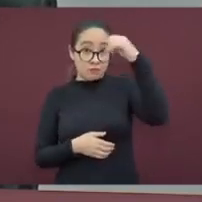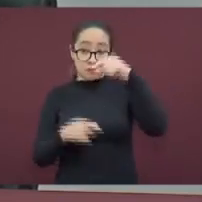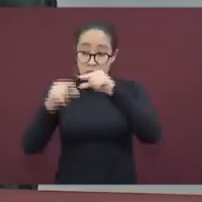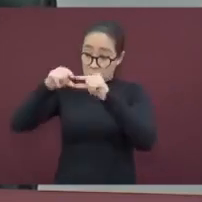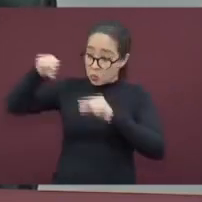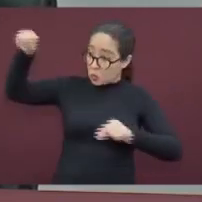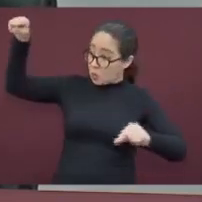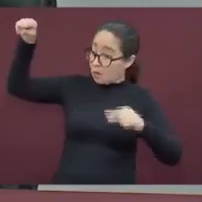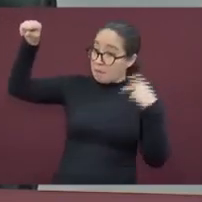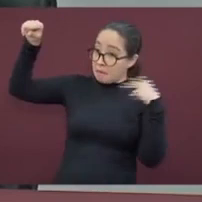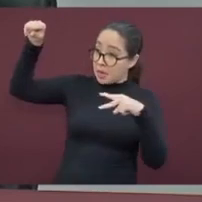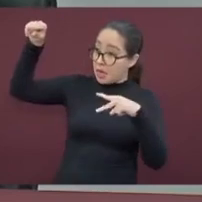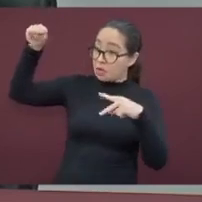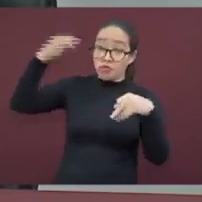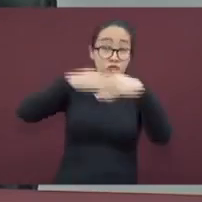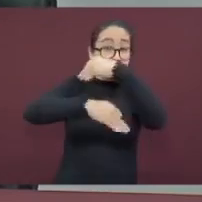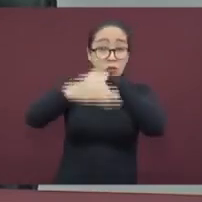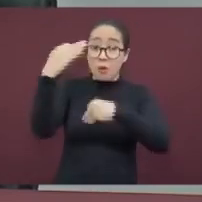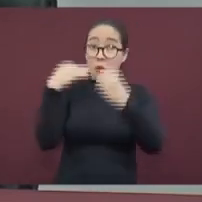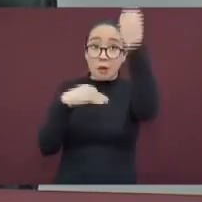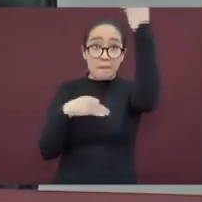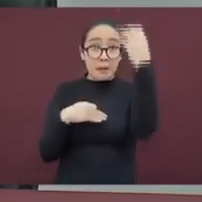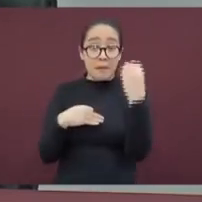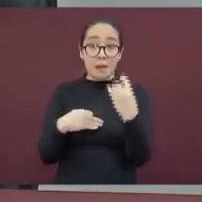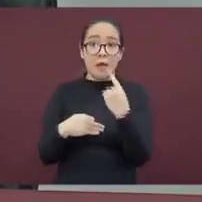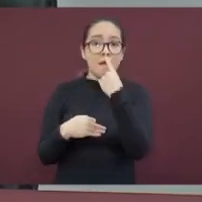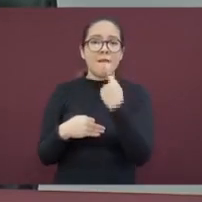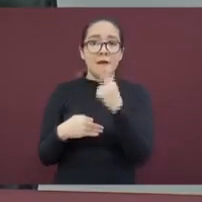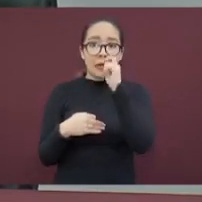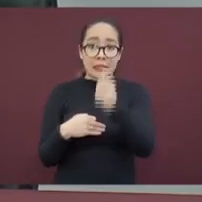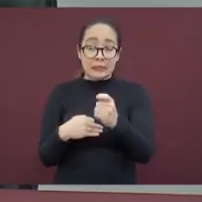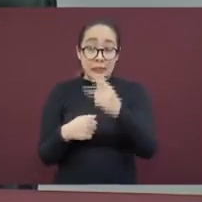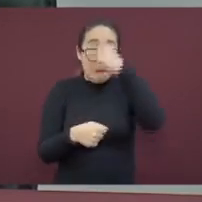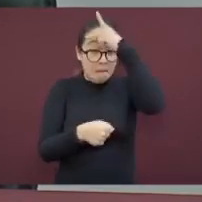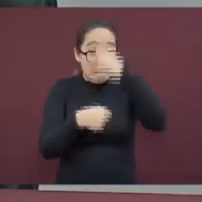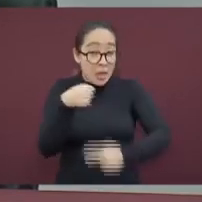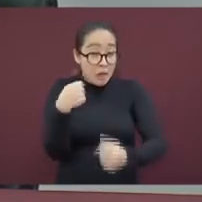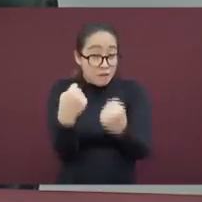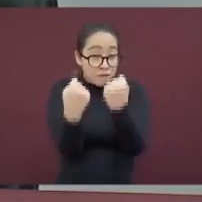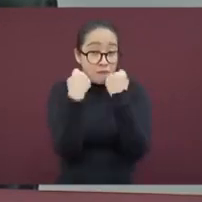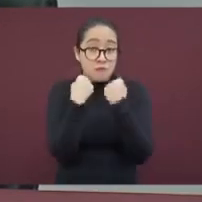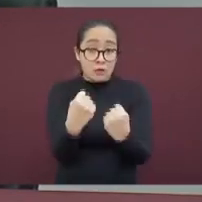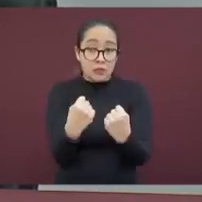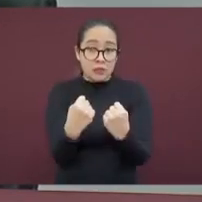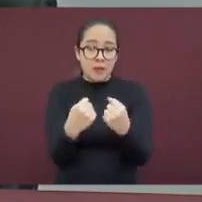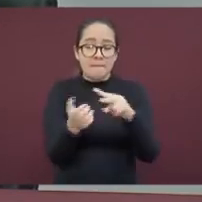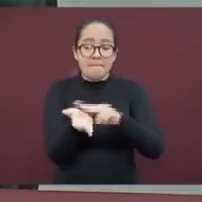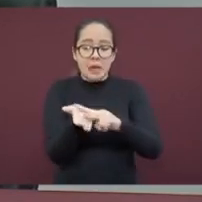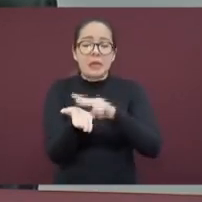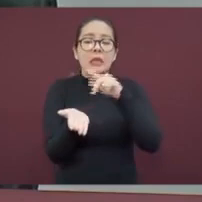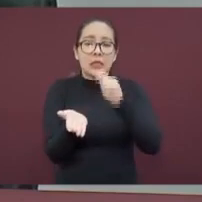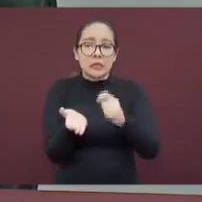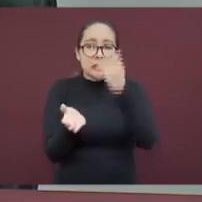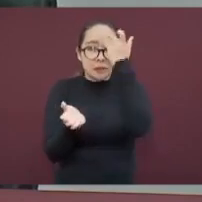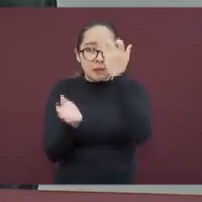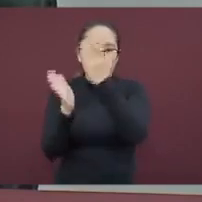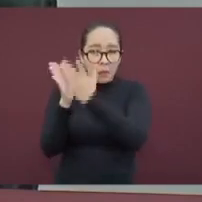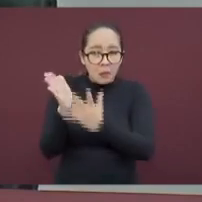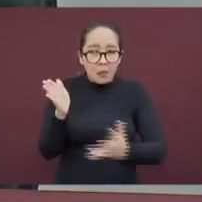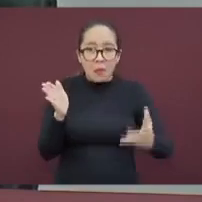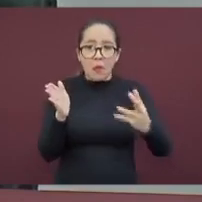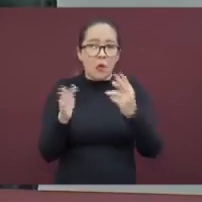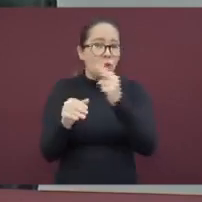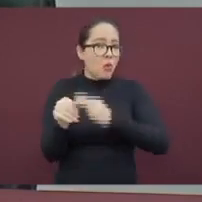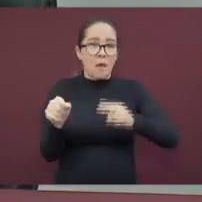estar en semáforo rojo es el máximo nivel de alerta y estar en verde es la nueva normalidad cuando estemos en